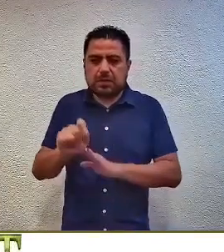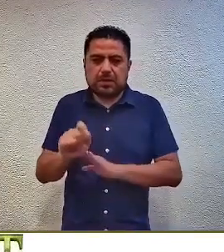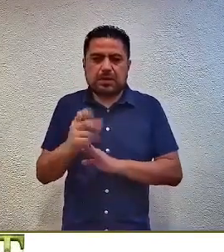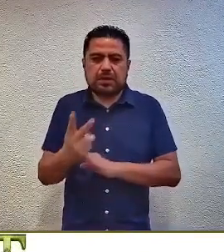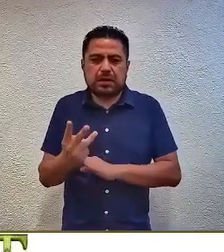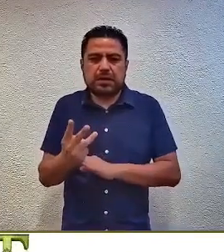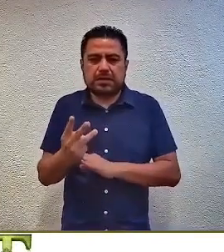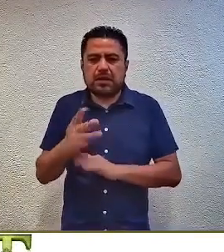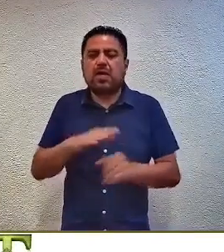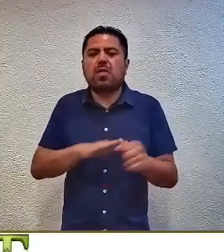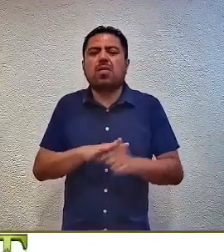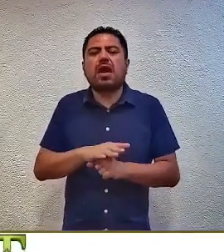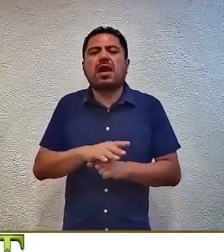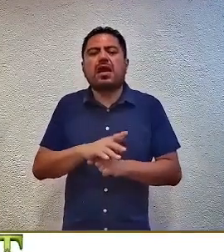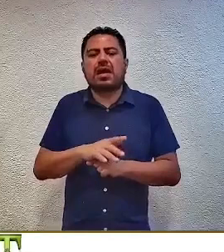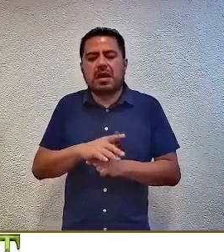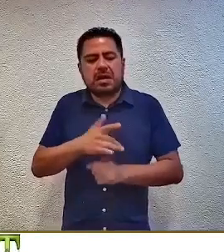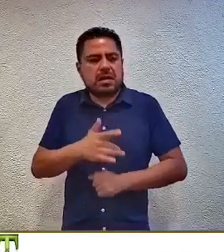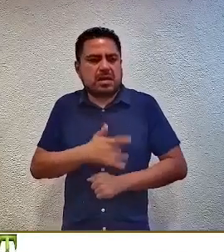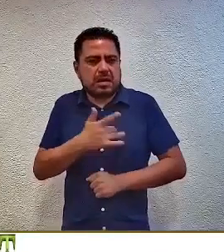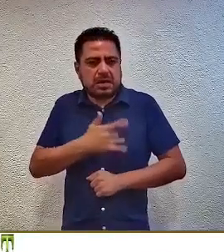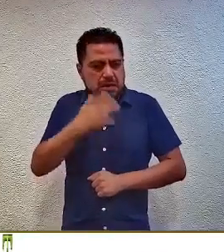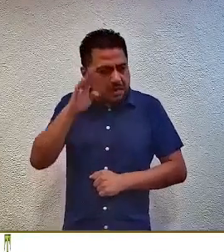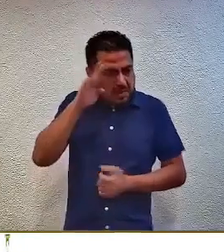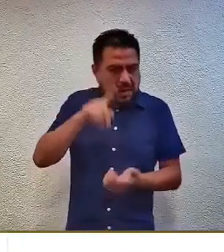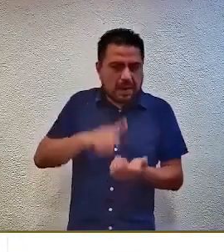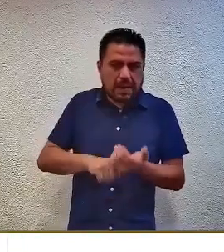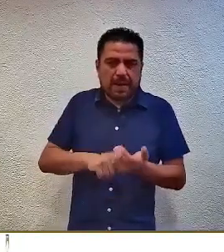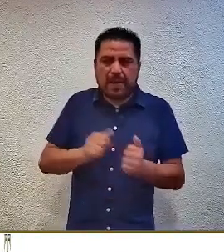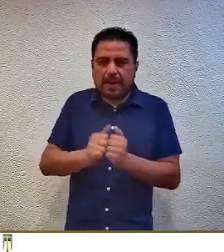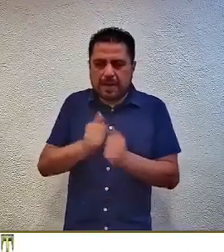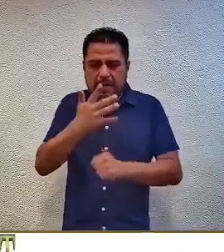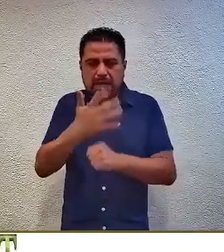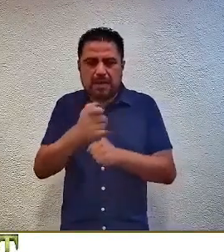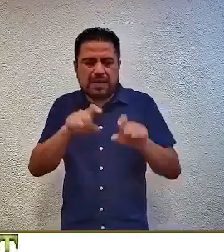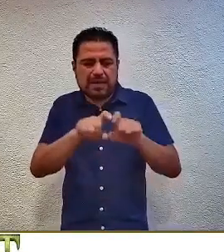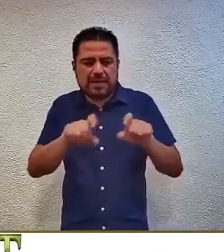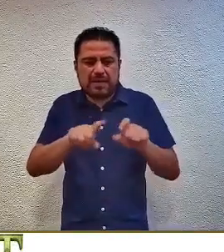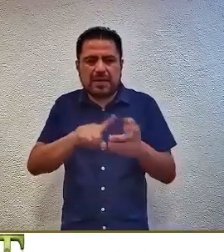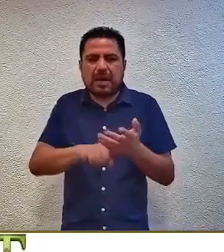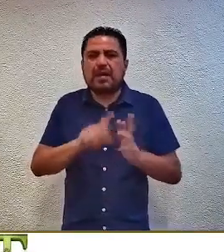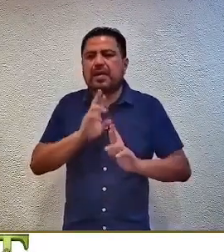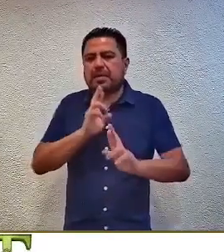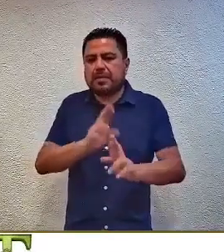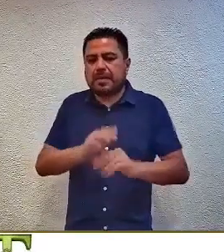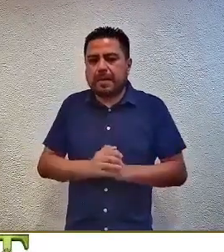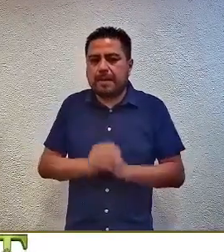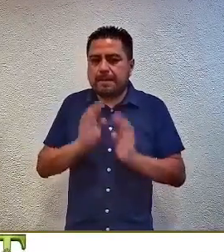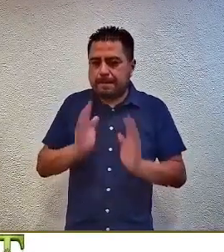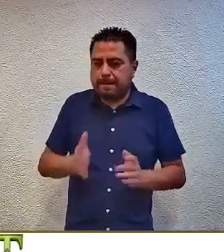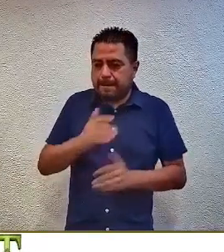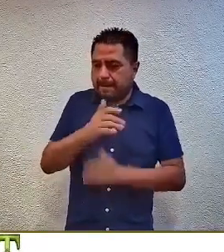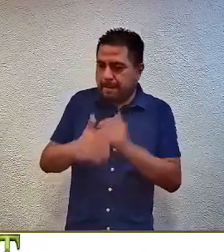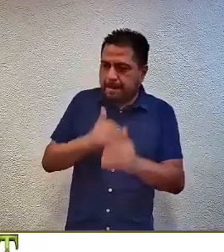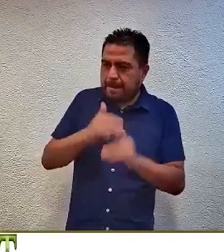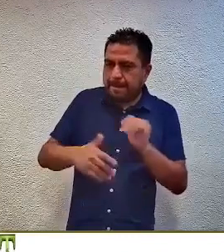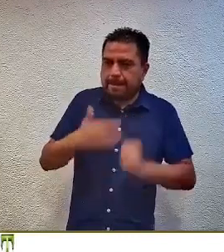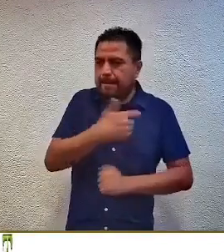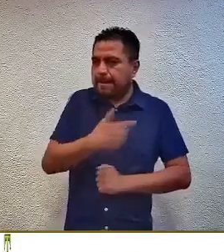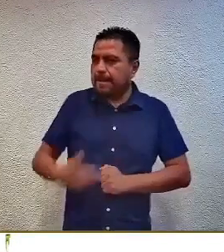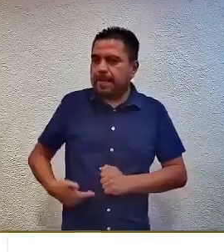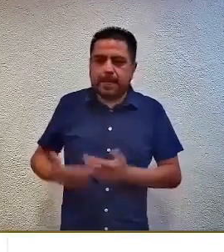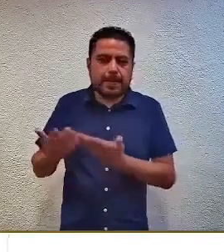en términos de las consideraciones expuestas en el considerando quinto de la presente resolución. Es la cuenta, magistrada presidenta,